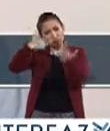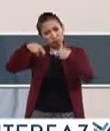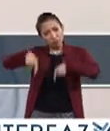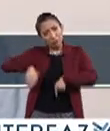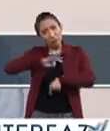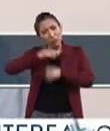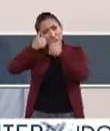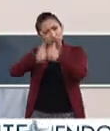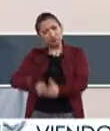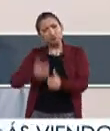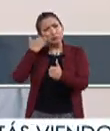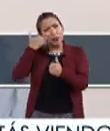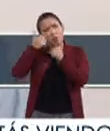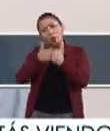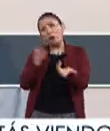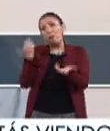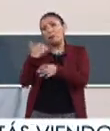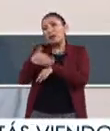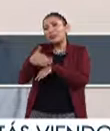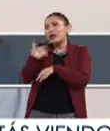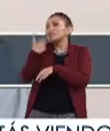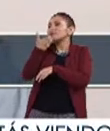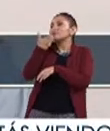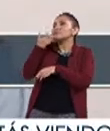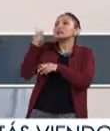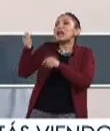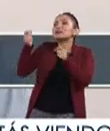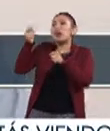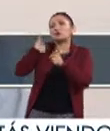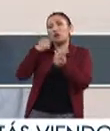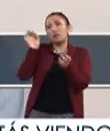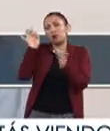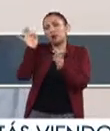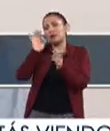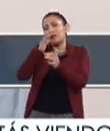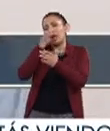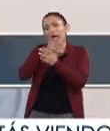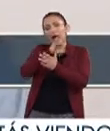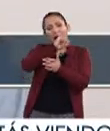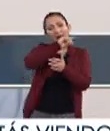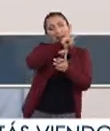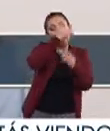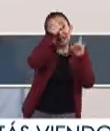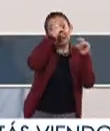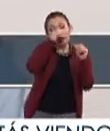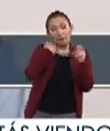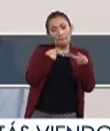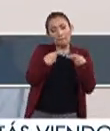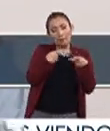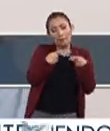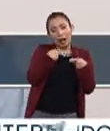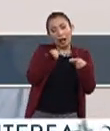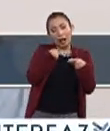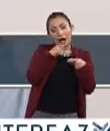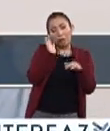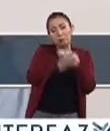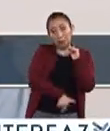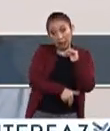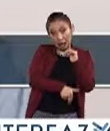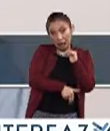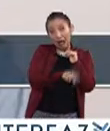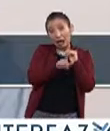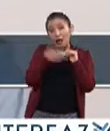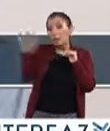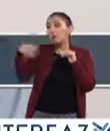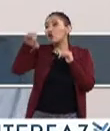regreso puedo estar con ellos un tiempo en lo que me adapto y pues sí, estoy por egresar de la ingeniería y mis planes son terminarla